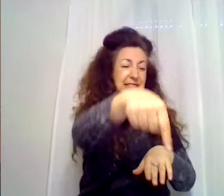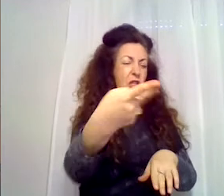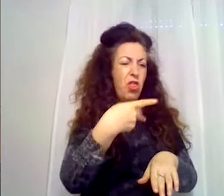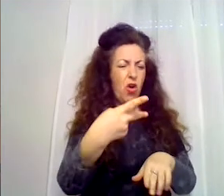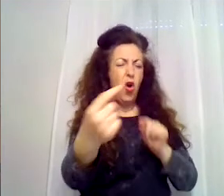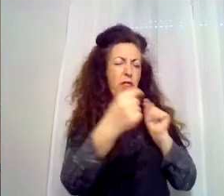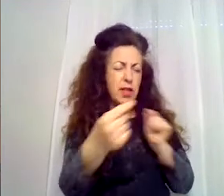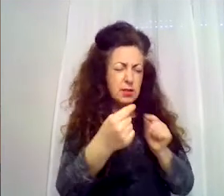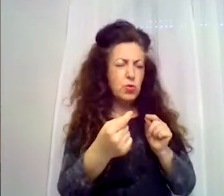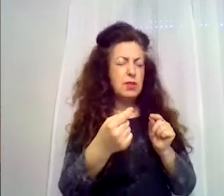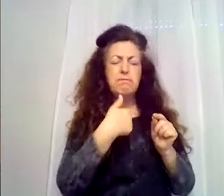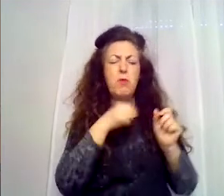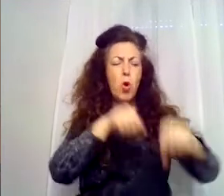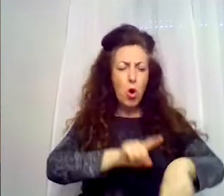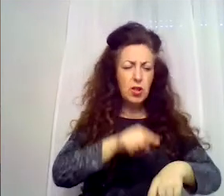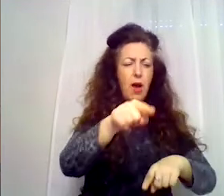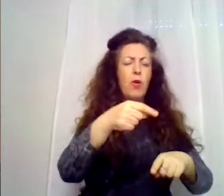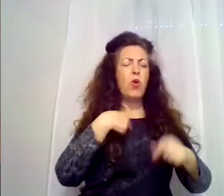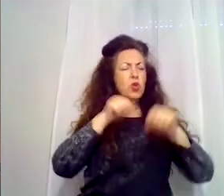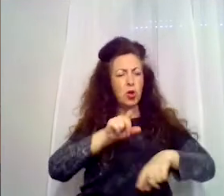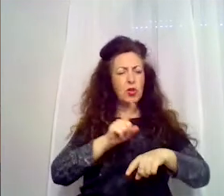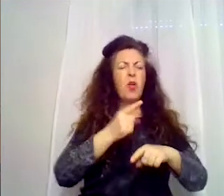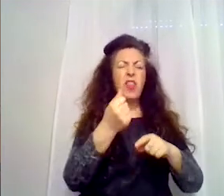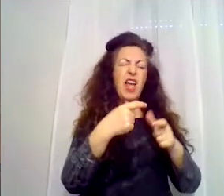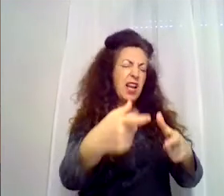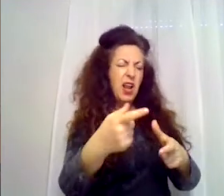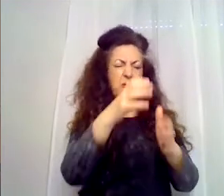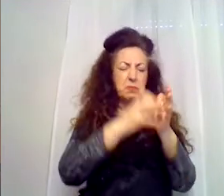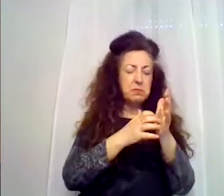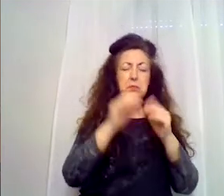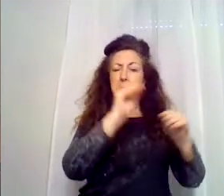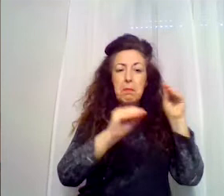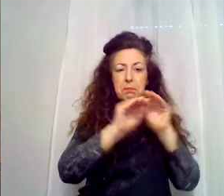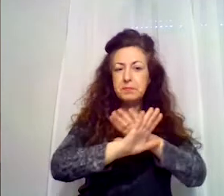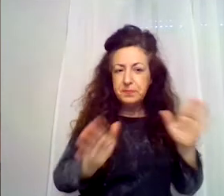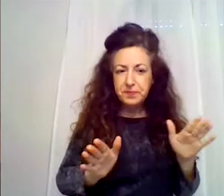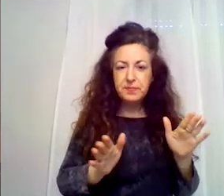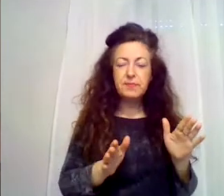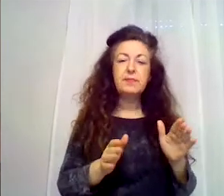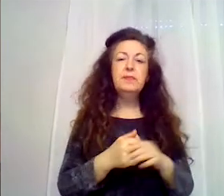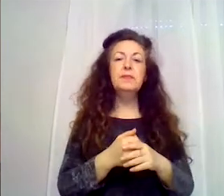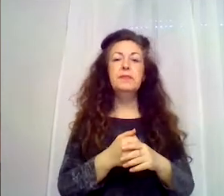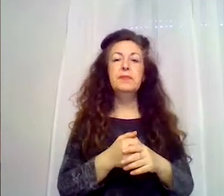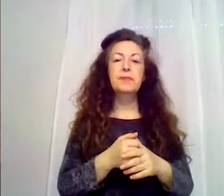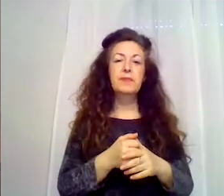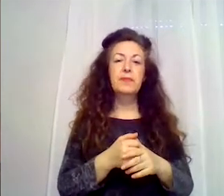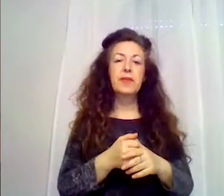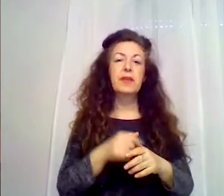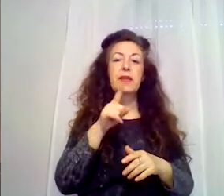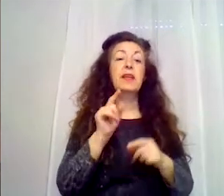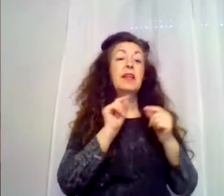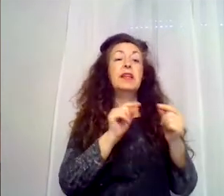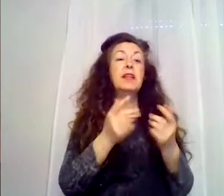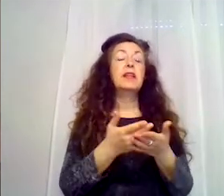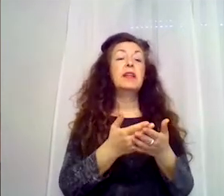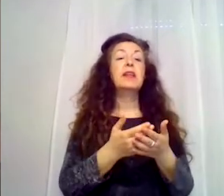por este documento administrativo de la época judicial que Freezer